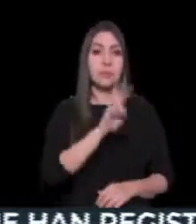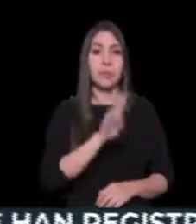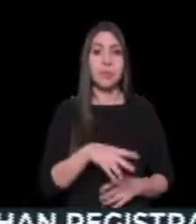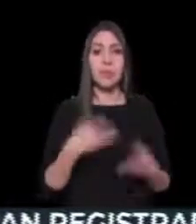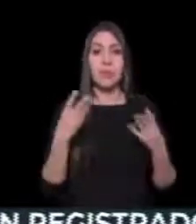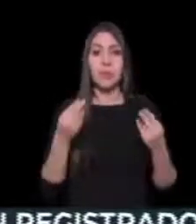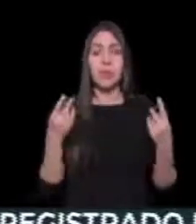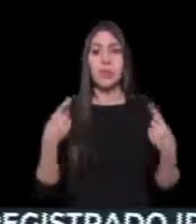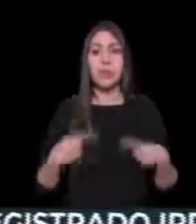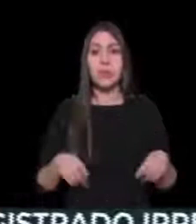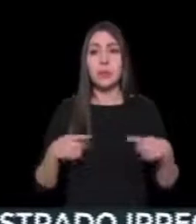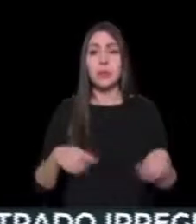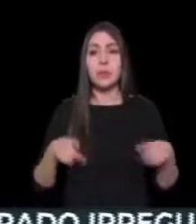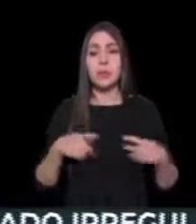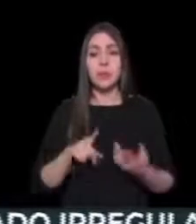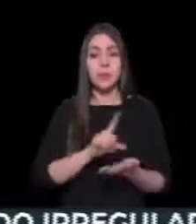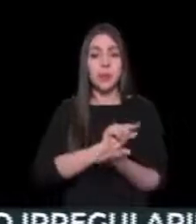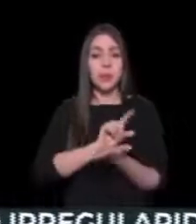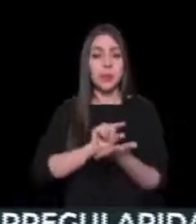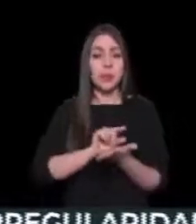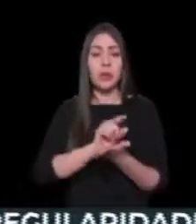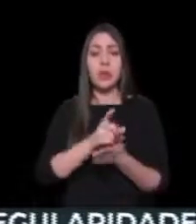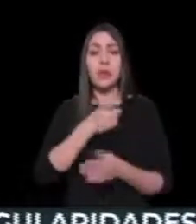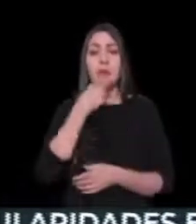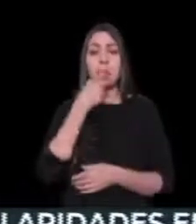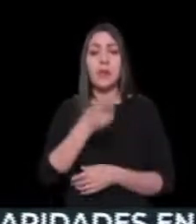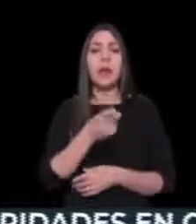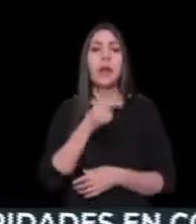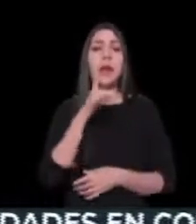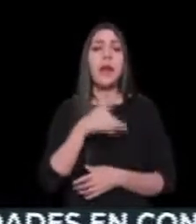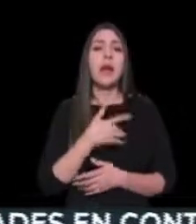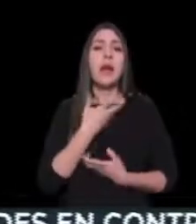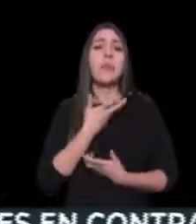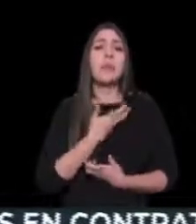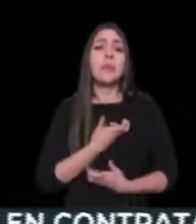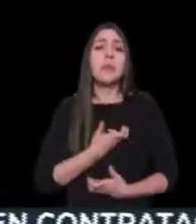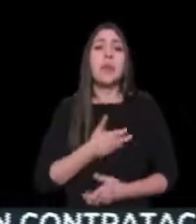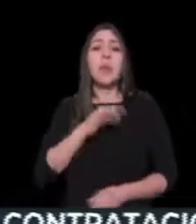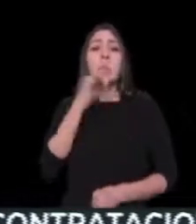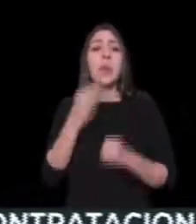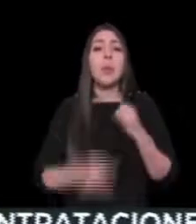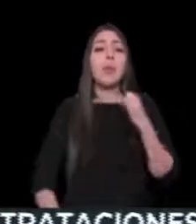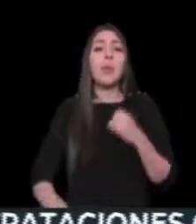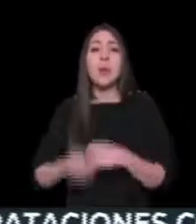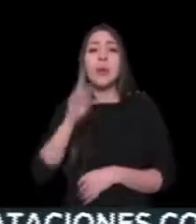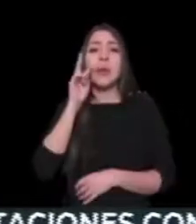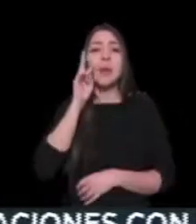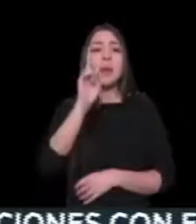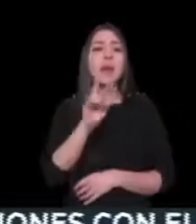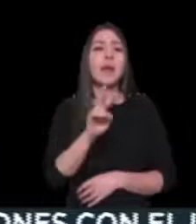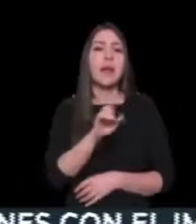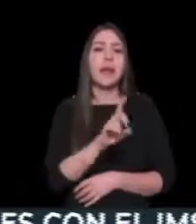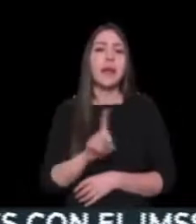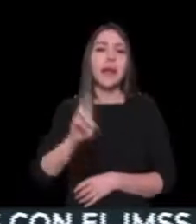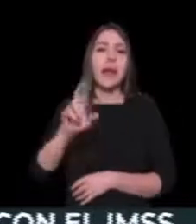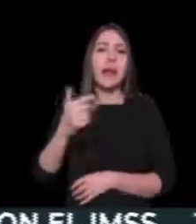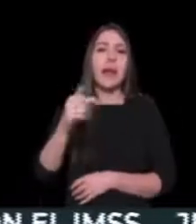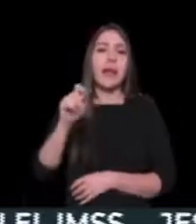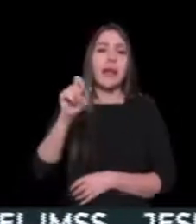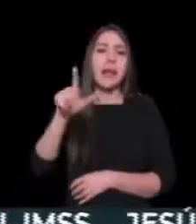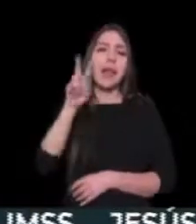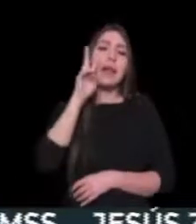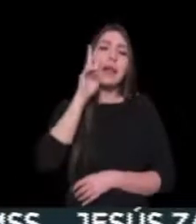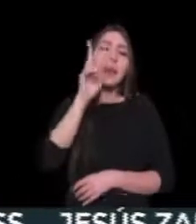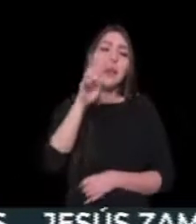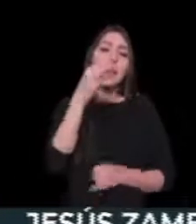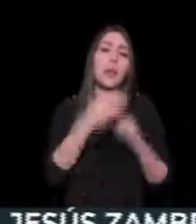en Twitter compartió que por nostalgia iba a ver la última conferencia del doctor Gatell. Cientos de tweets acerca de ello. Y fue una tendencia orgánica. Su